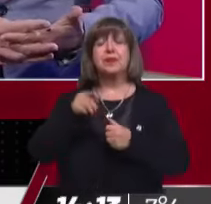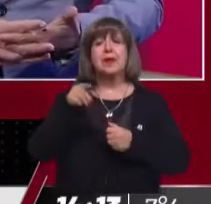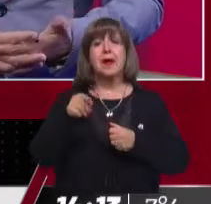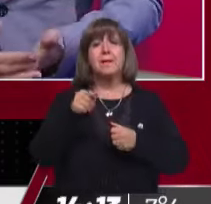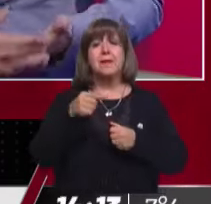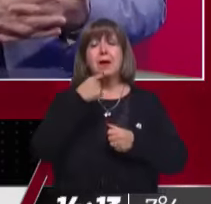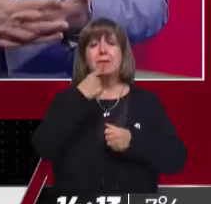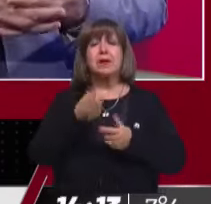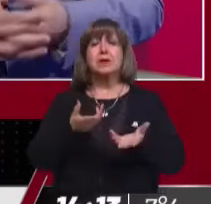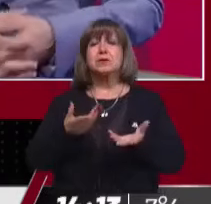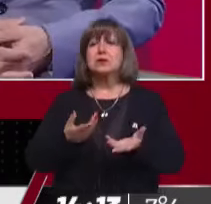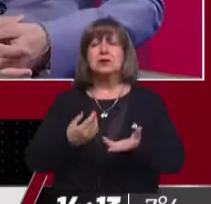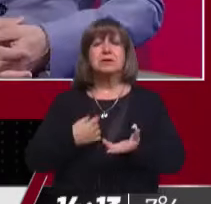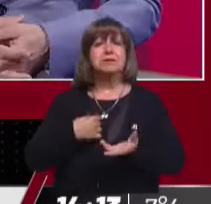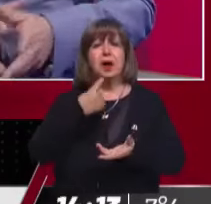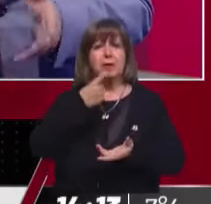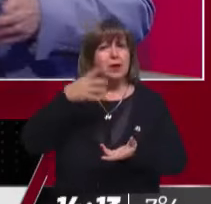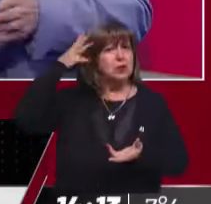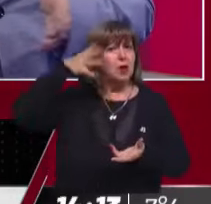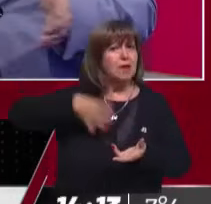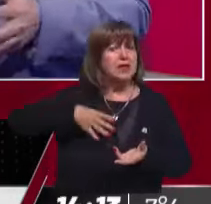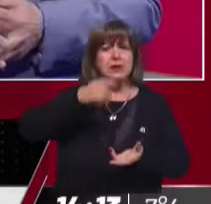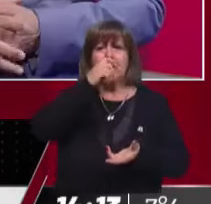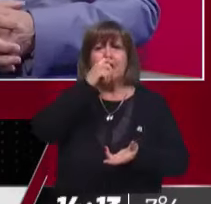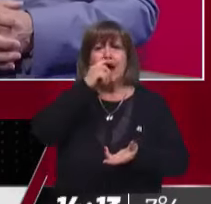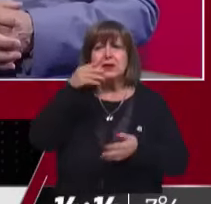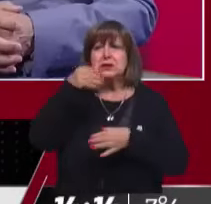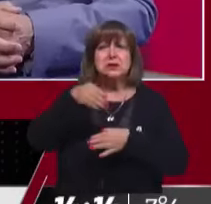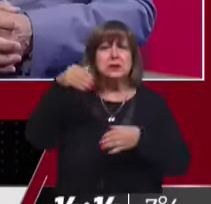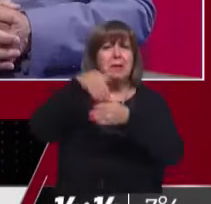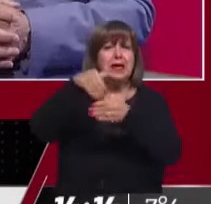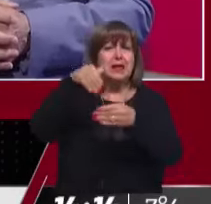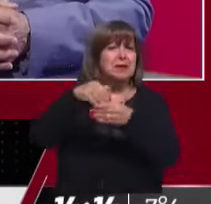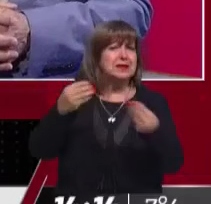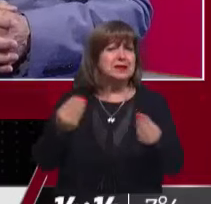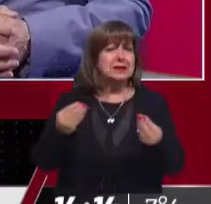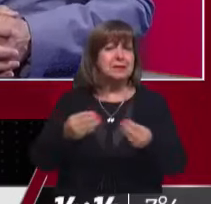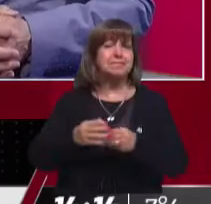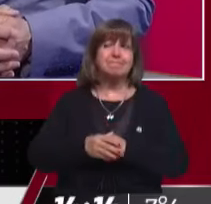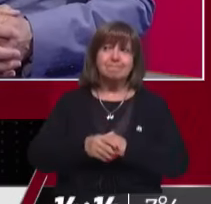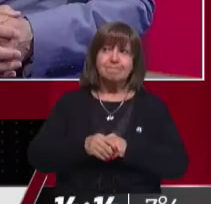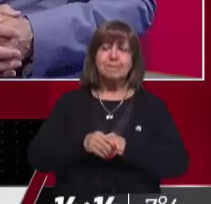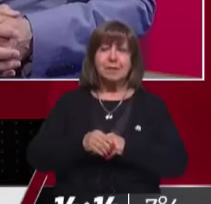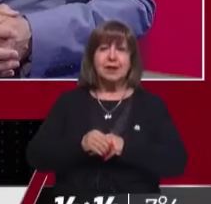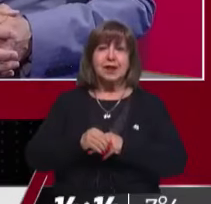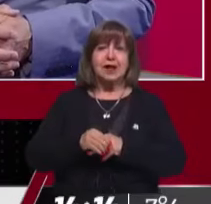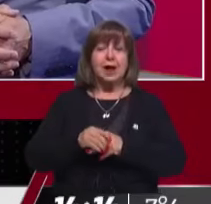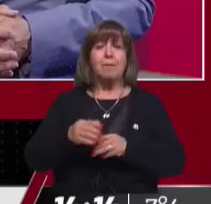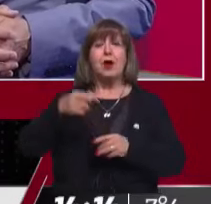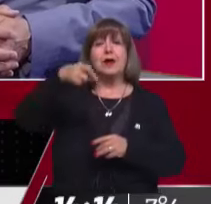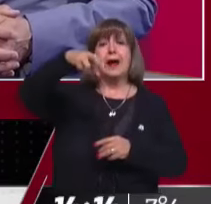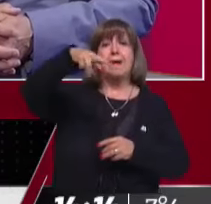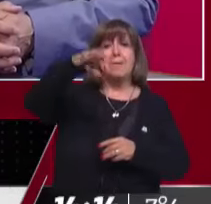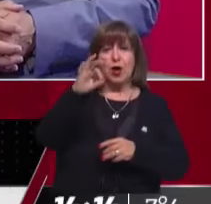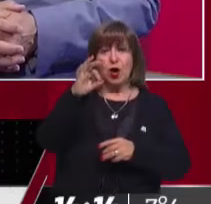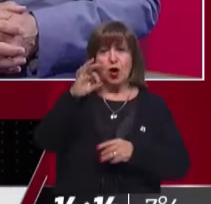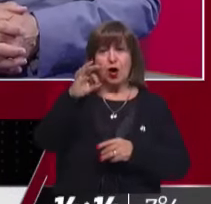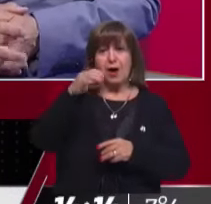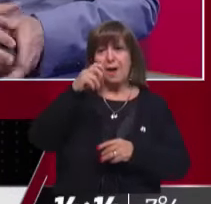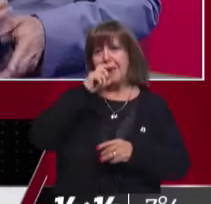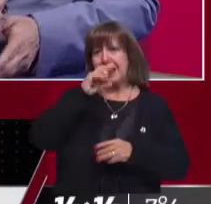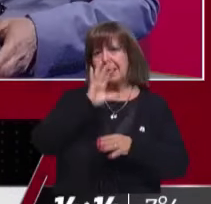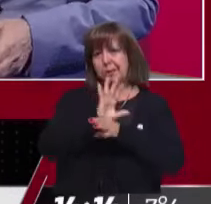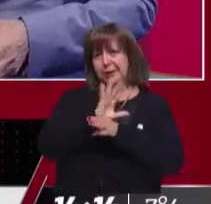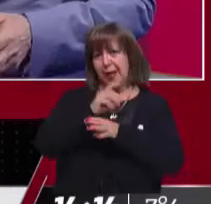político de Macri, ¿no?, de estar presente, importante porque se veía un poco como que quebrando lanzas. Es que la interna del PRO estaba muy caliente, Carlos.